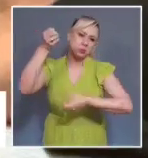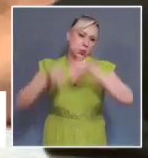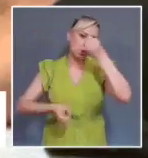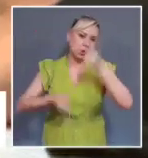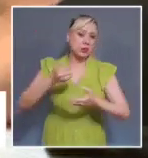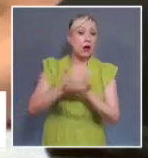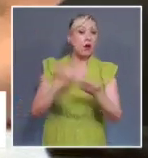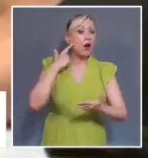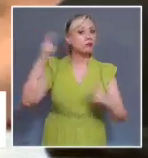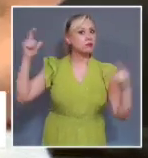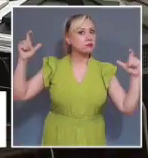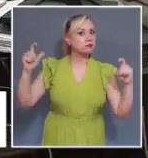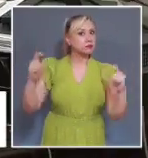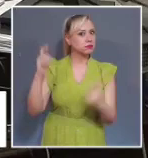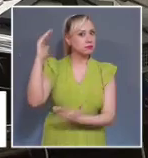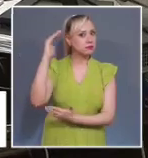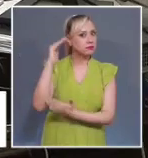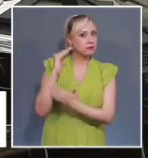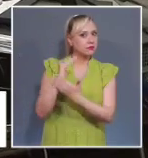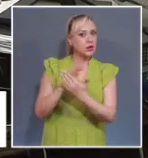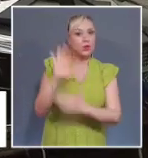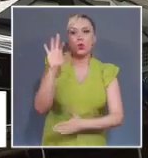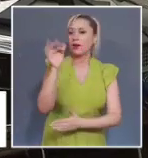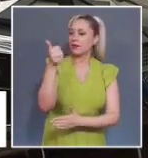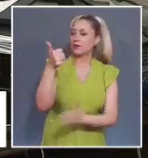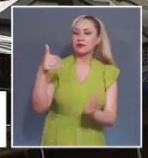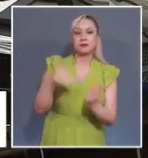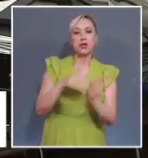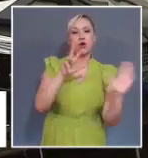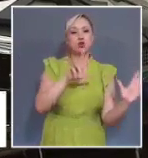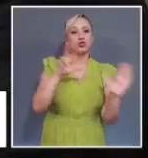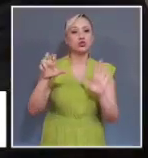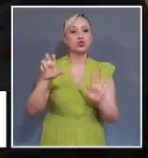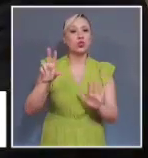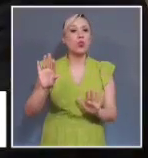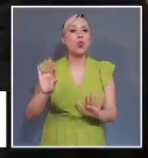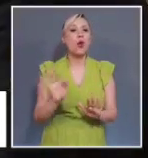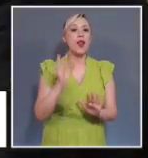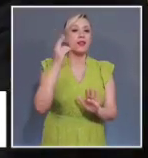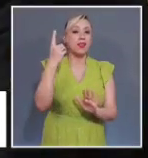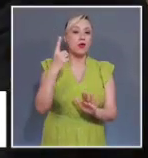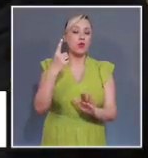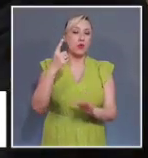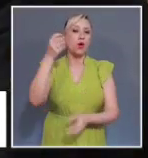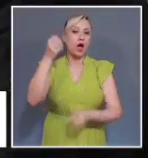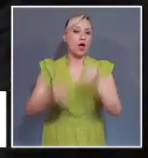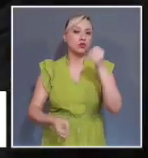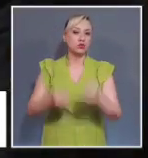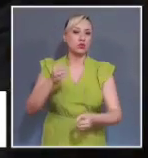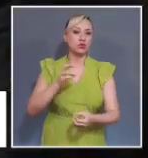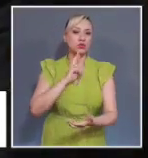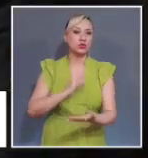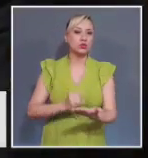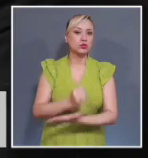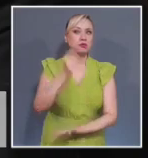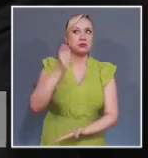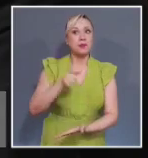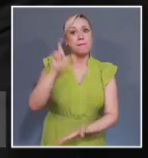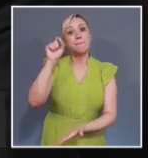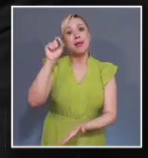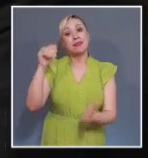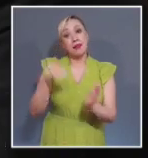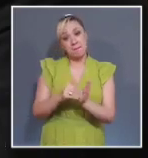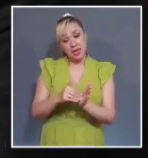materia 46,841 asuntos, de los cuales 20,000 953 son procedimientos